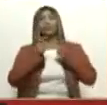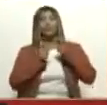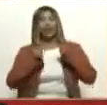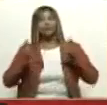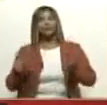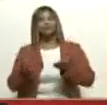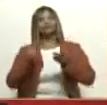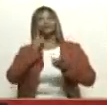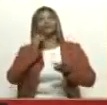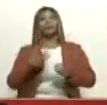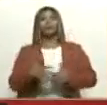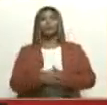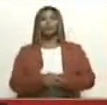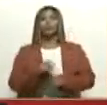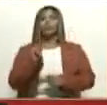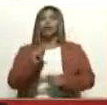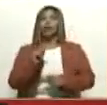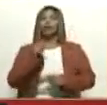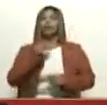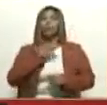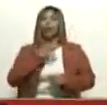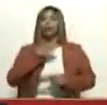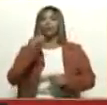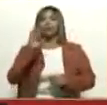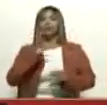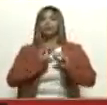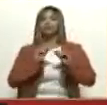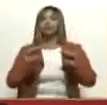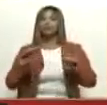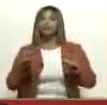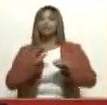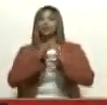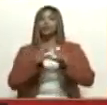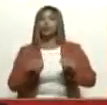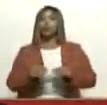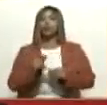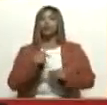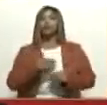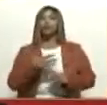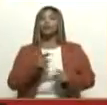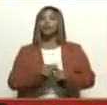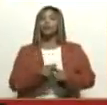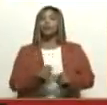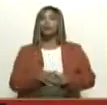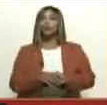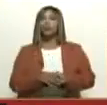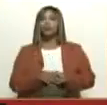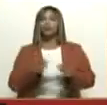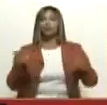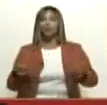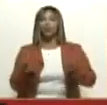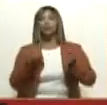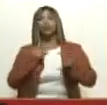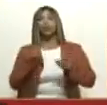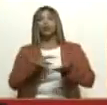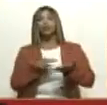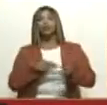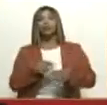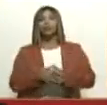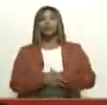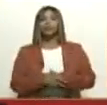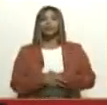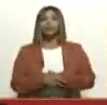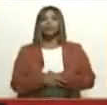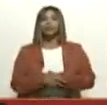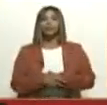popular. Él tenía esa capacidad de convocar y de llamar, era un gran promotor de la lectura, sobre todo de la